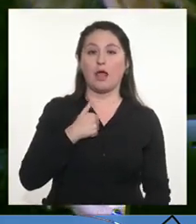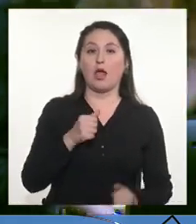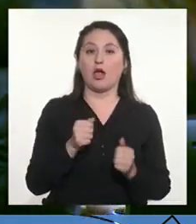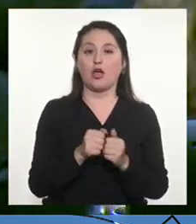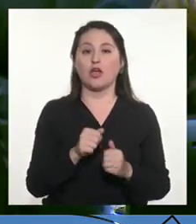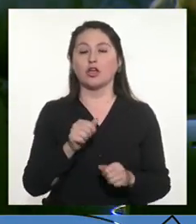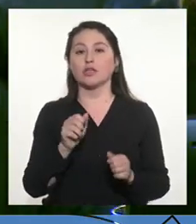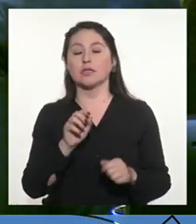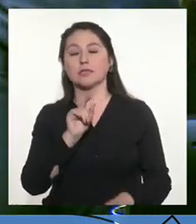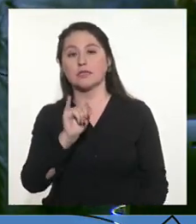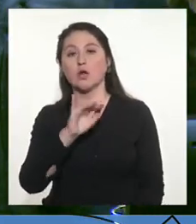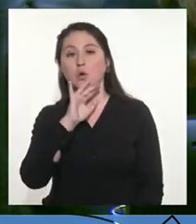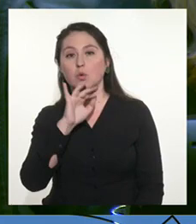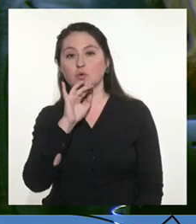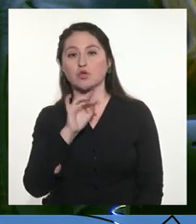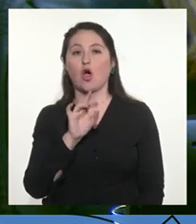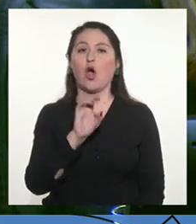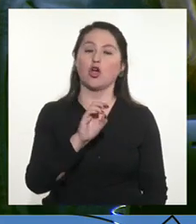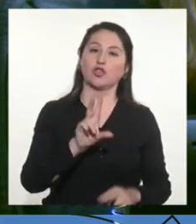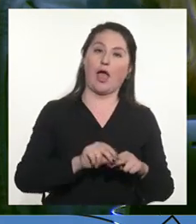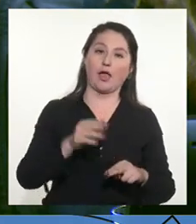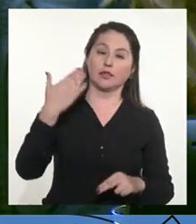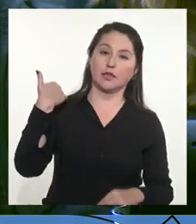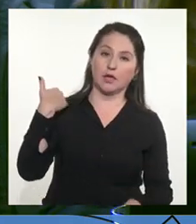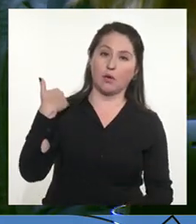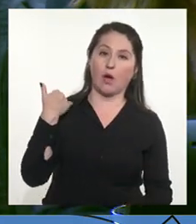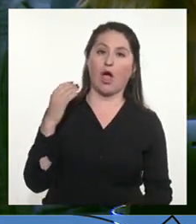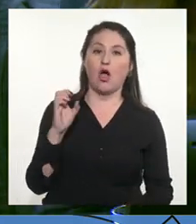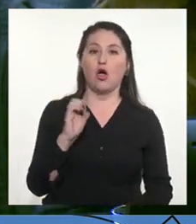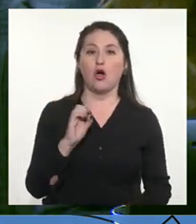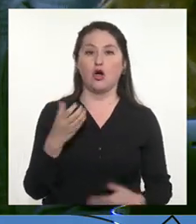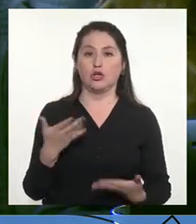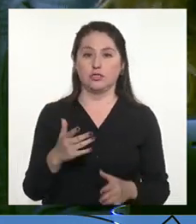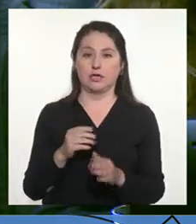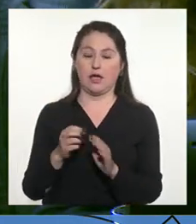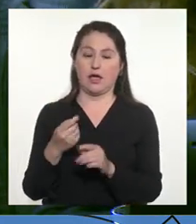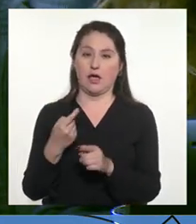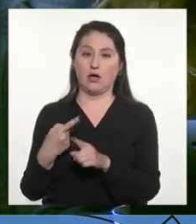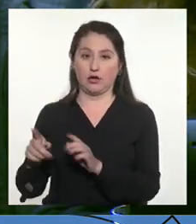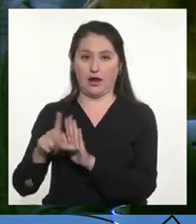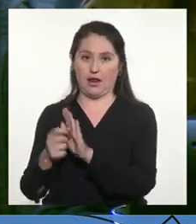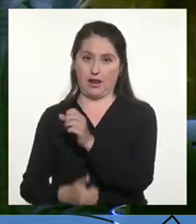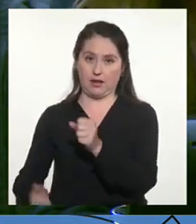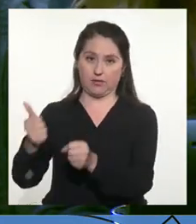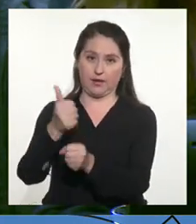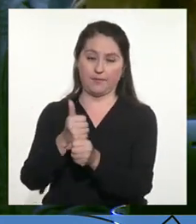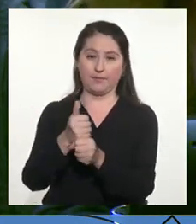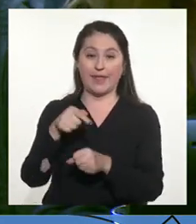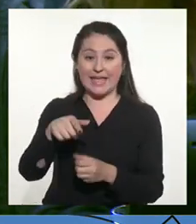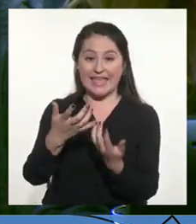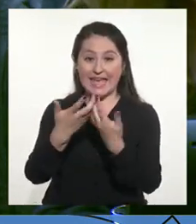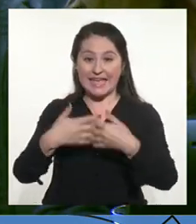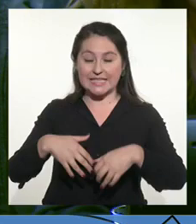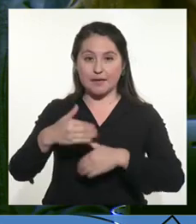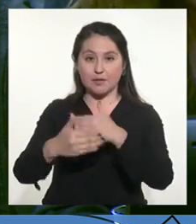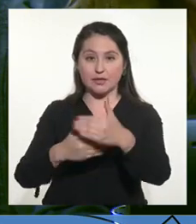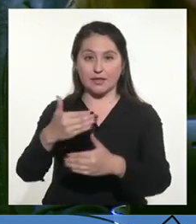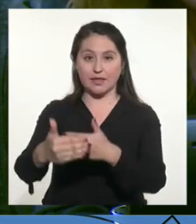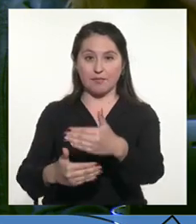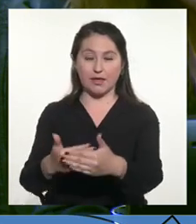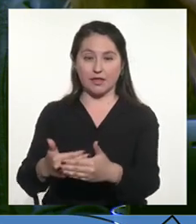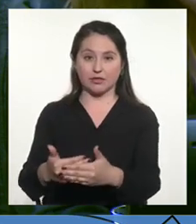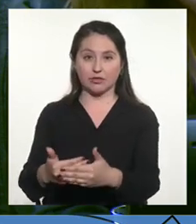en desuso si son obsoletas o han sido tácitamente derogar y creo que ese mecanismo ese procedimiento